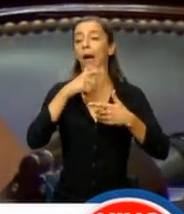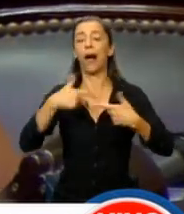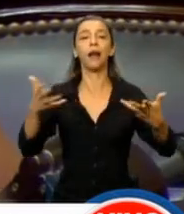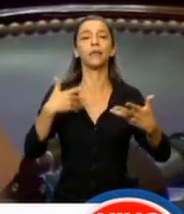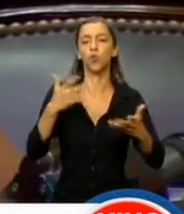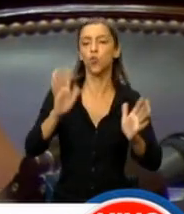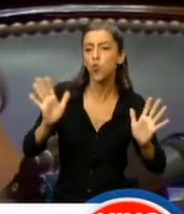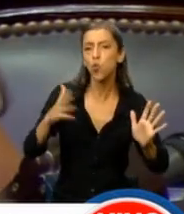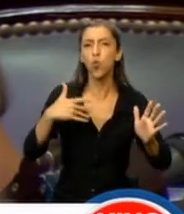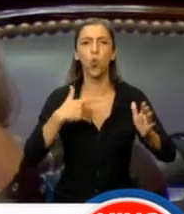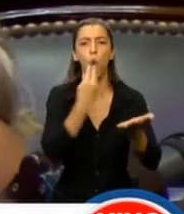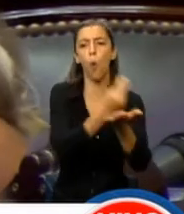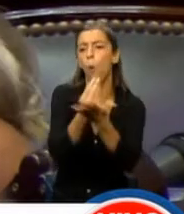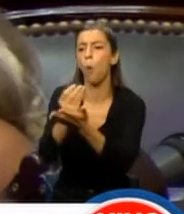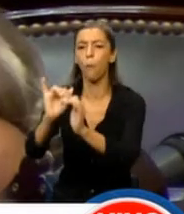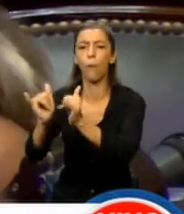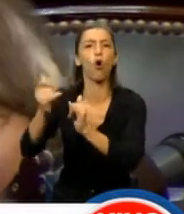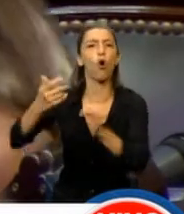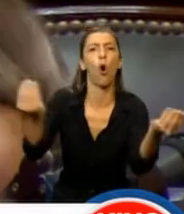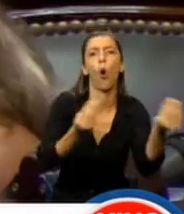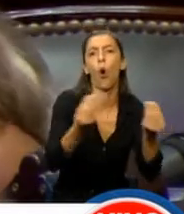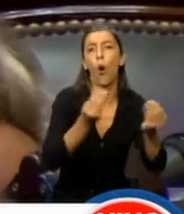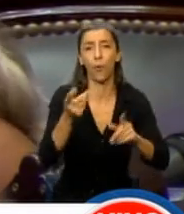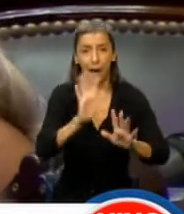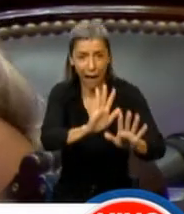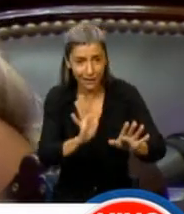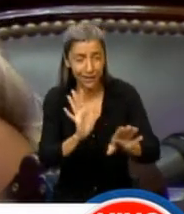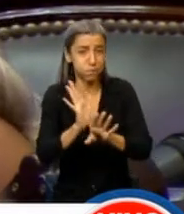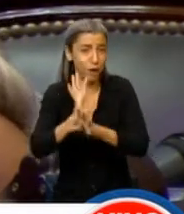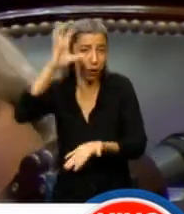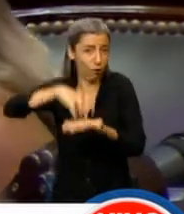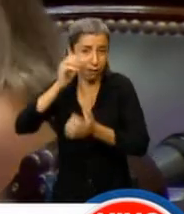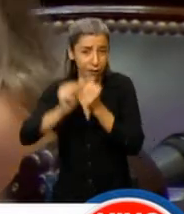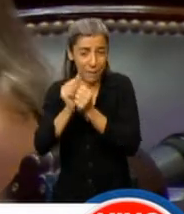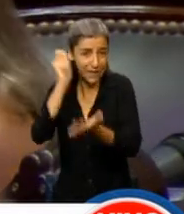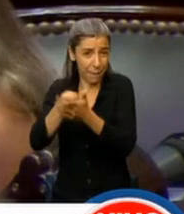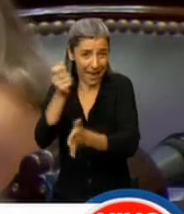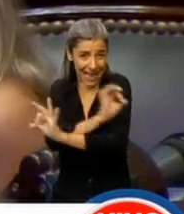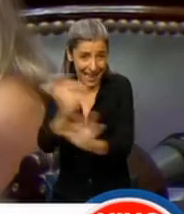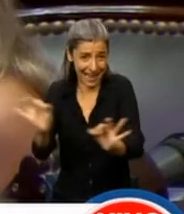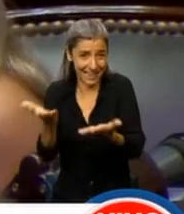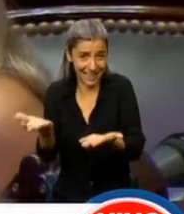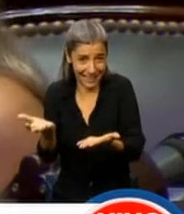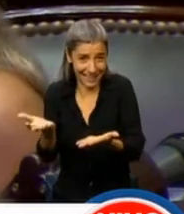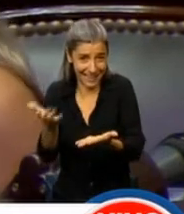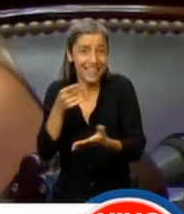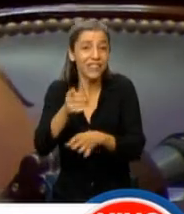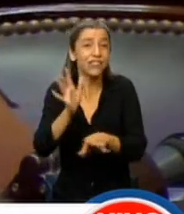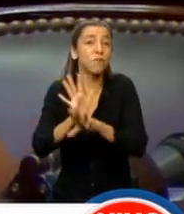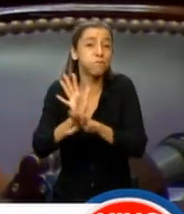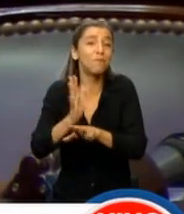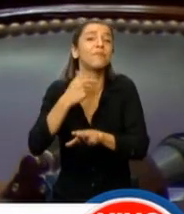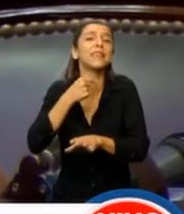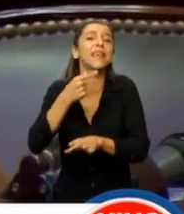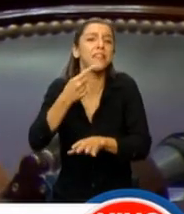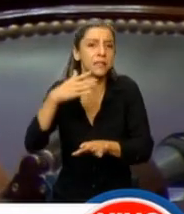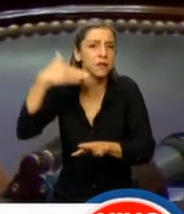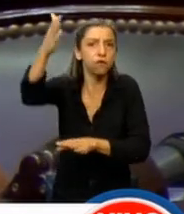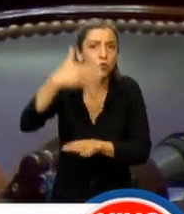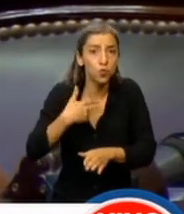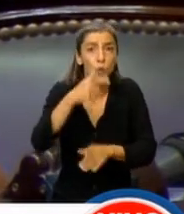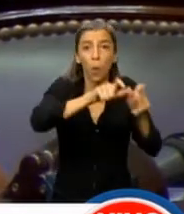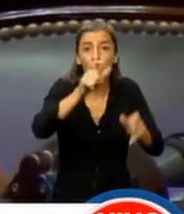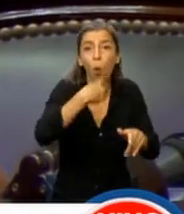en qué consisten? En que las patronales nos pagan. ¿Saben qué significa eso? Que los jubilados futuros tendrán